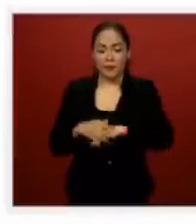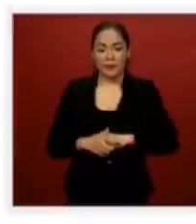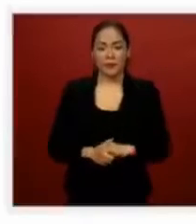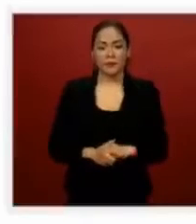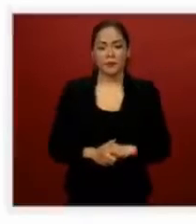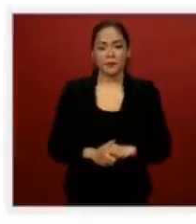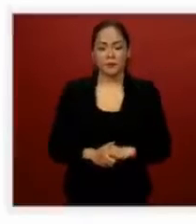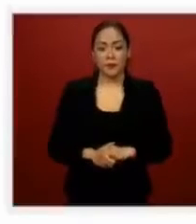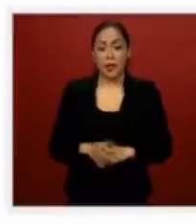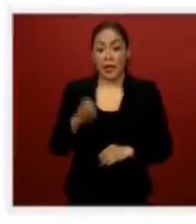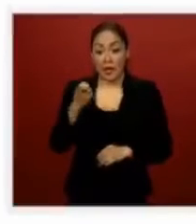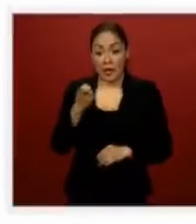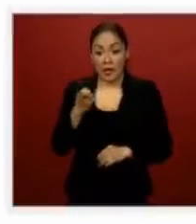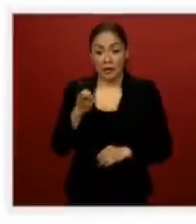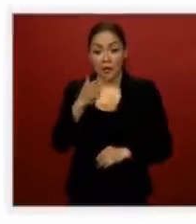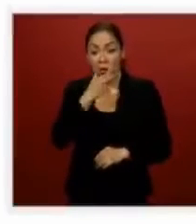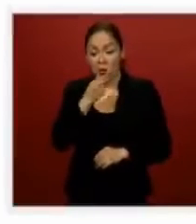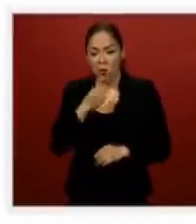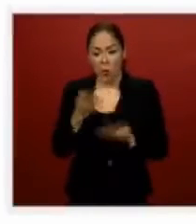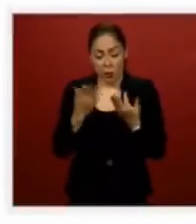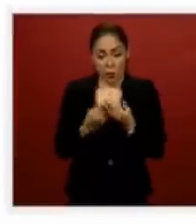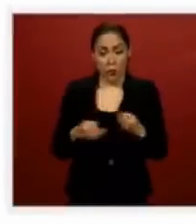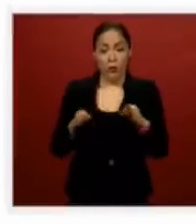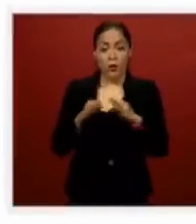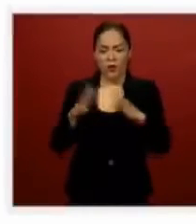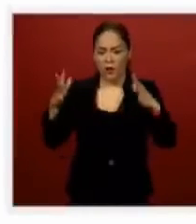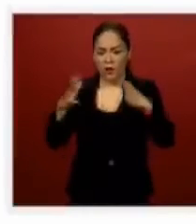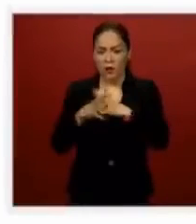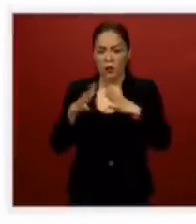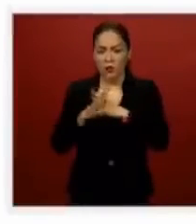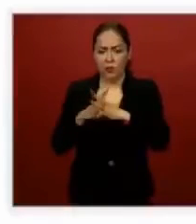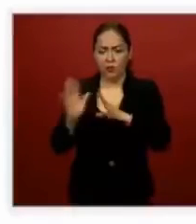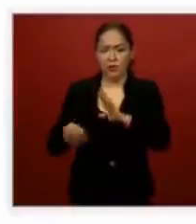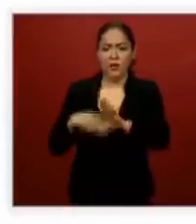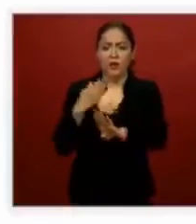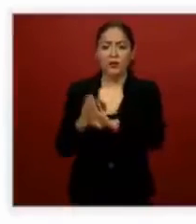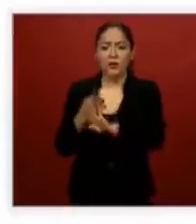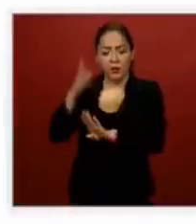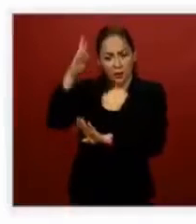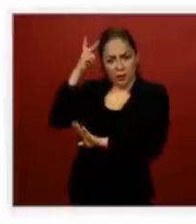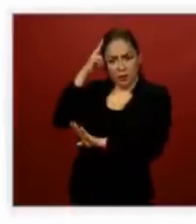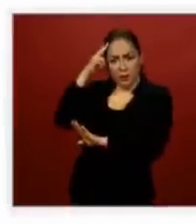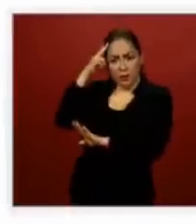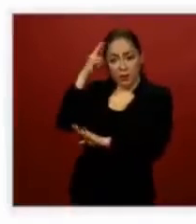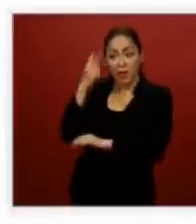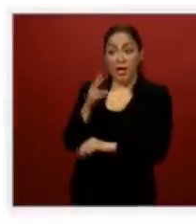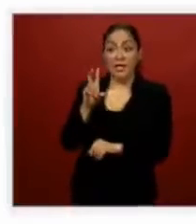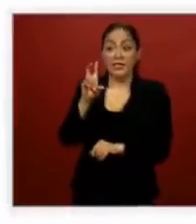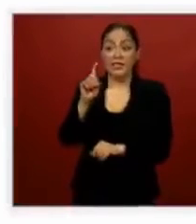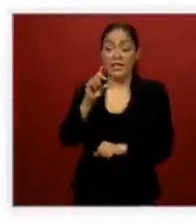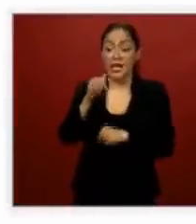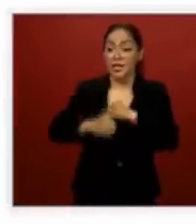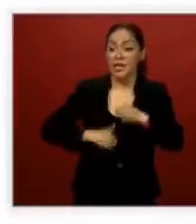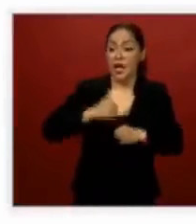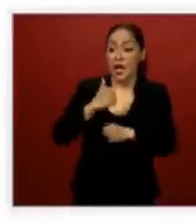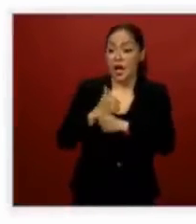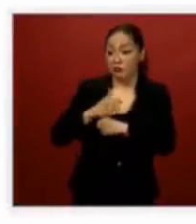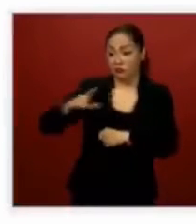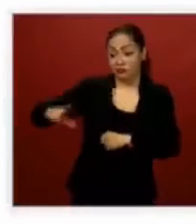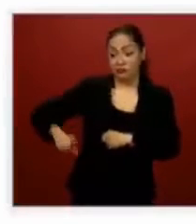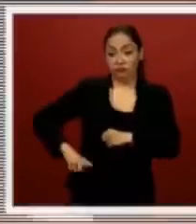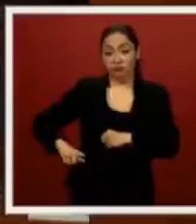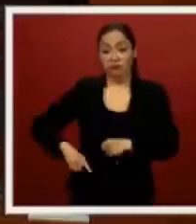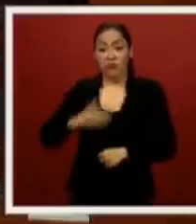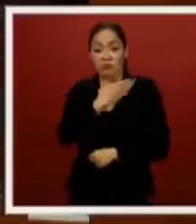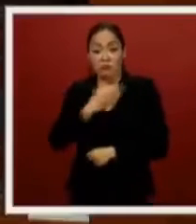él es parte de la revolución, lucha contra Porfirio Díaz, que llevaba más de 30 años y que había provocado,